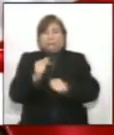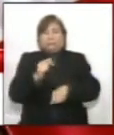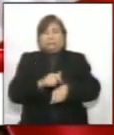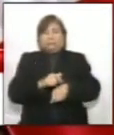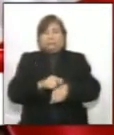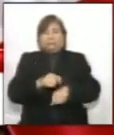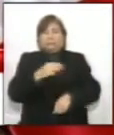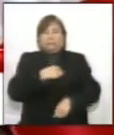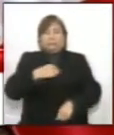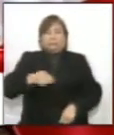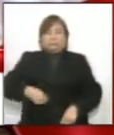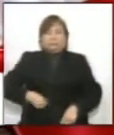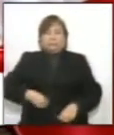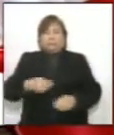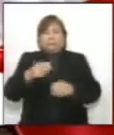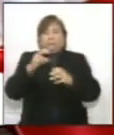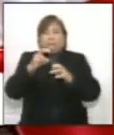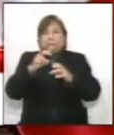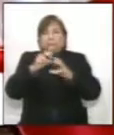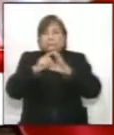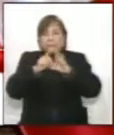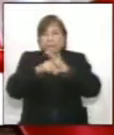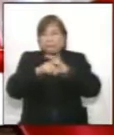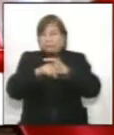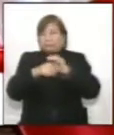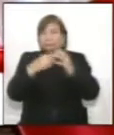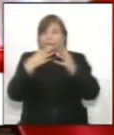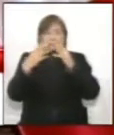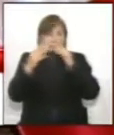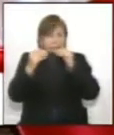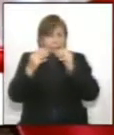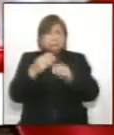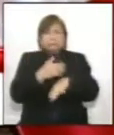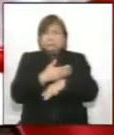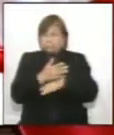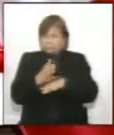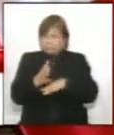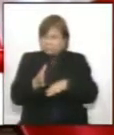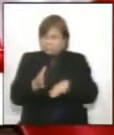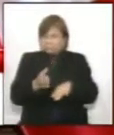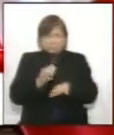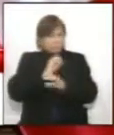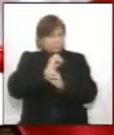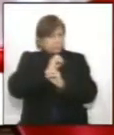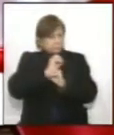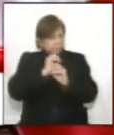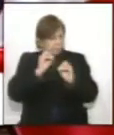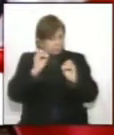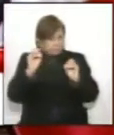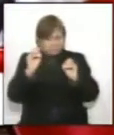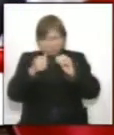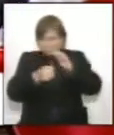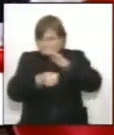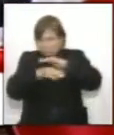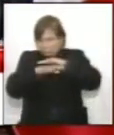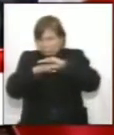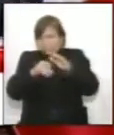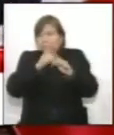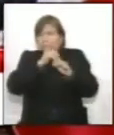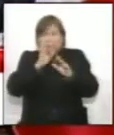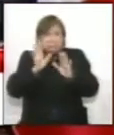el señor ministro de Energía y Minas. Y conversamos ampliamente, nada bajo la mesa, de una manera